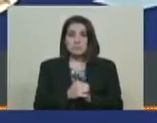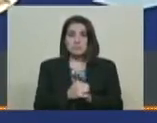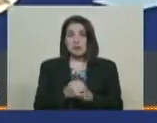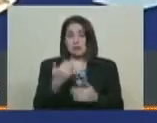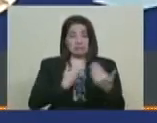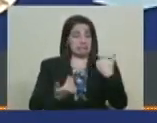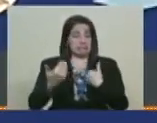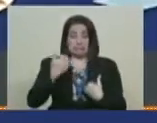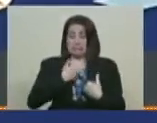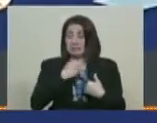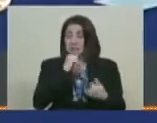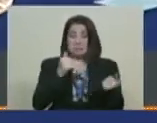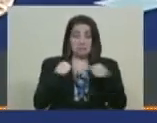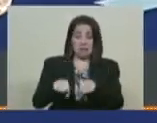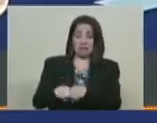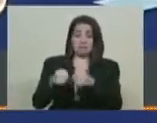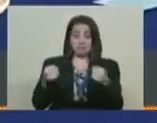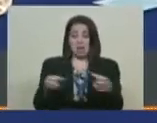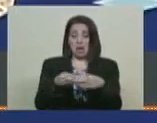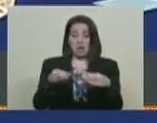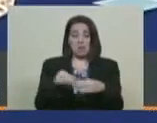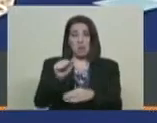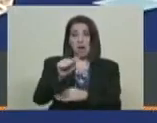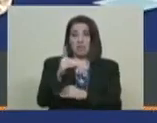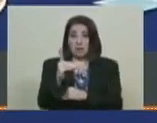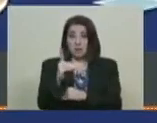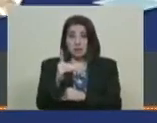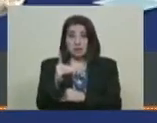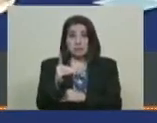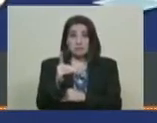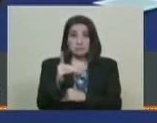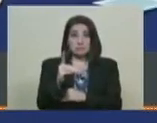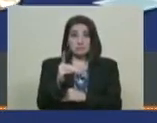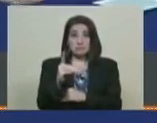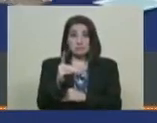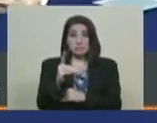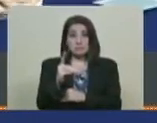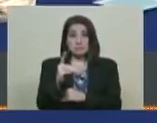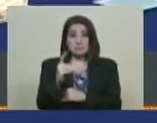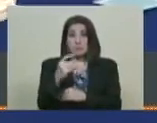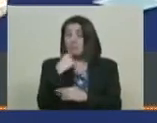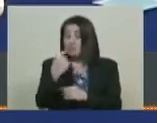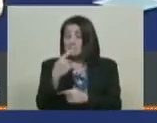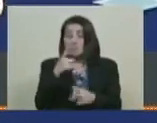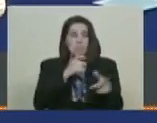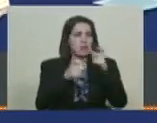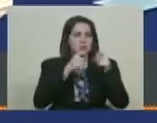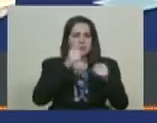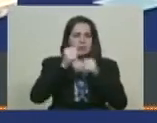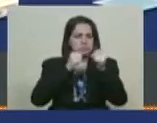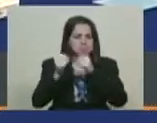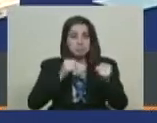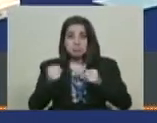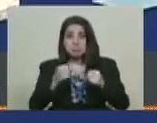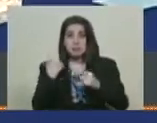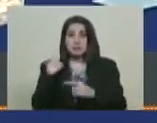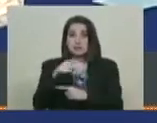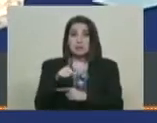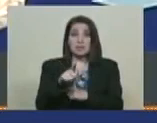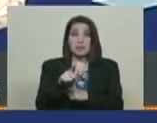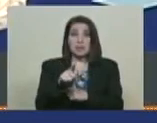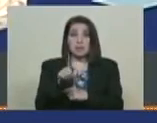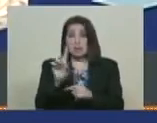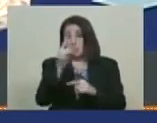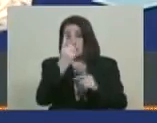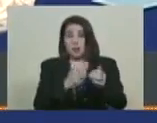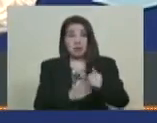sacrificar y destruir Acción Democrática, que de acuerdo a todas las encuestas, tiene la